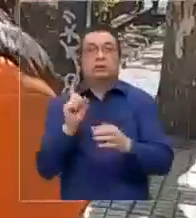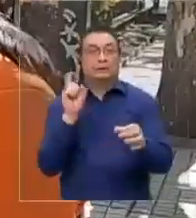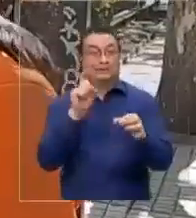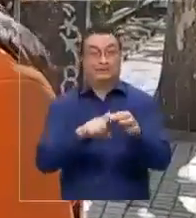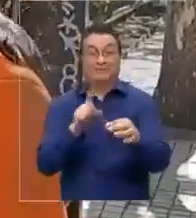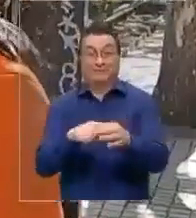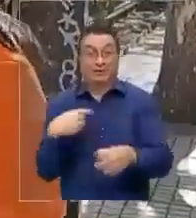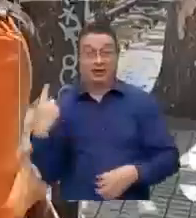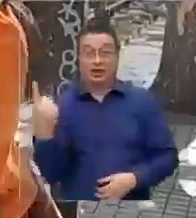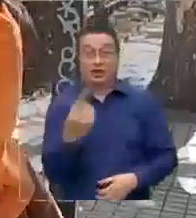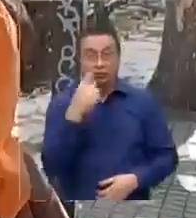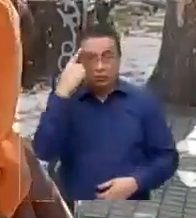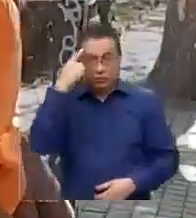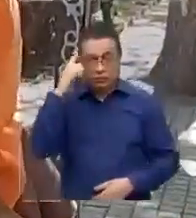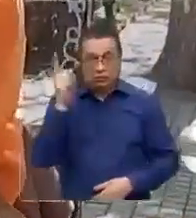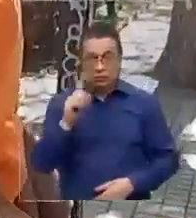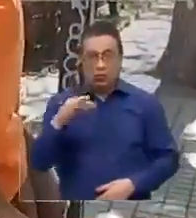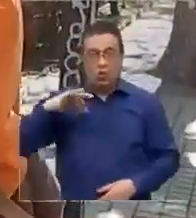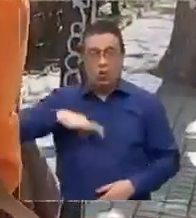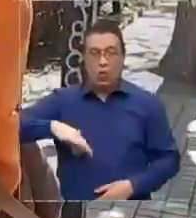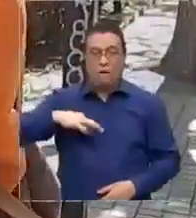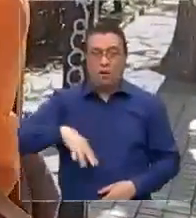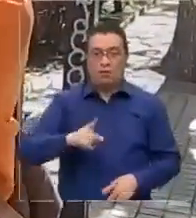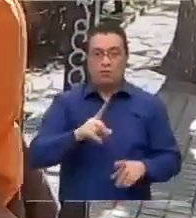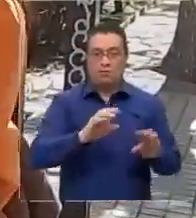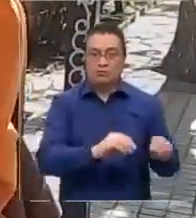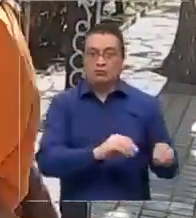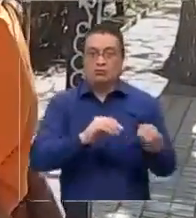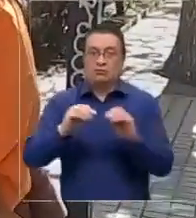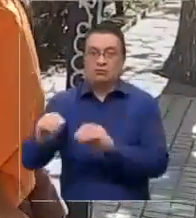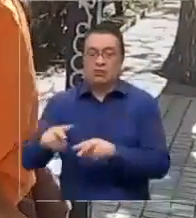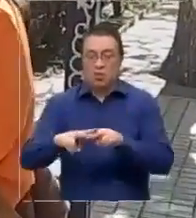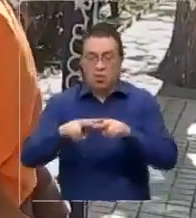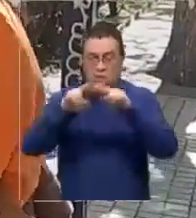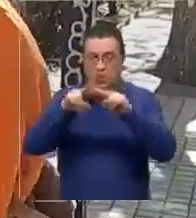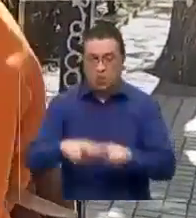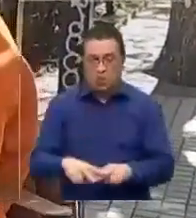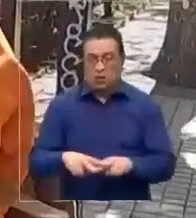que incluso han optado por retrasar su jubilación para recuperar